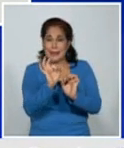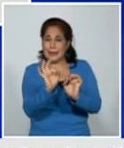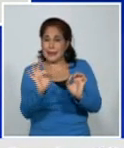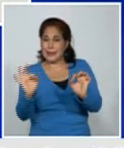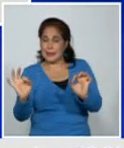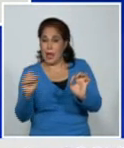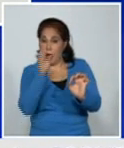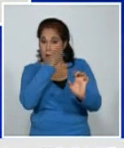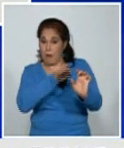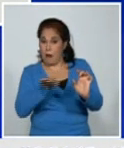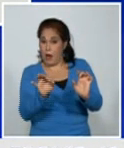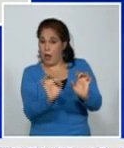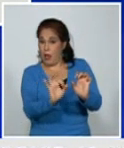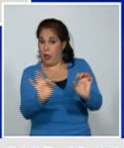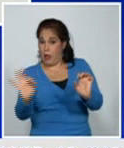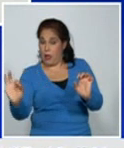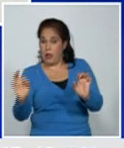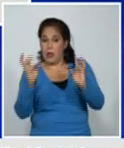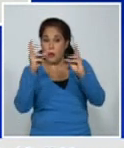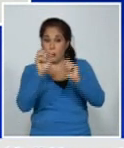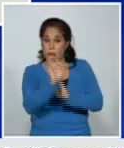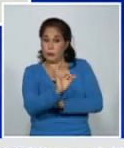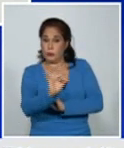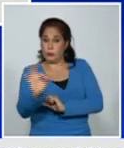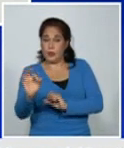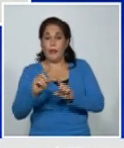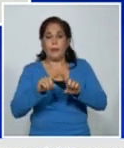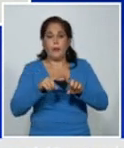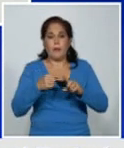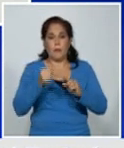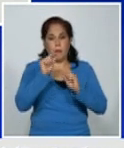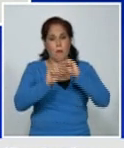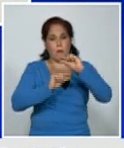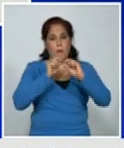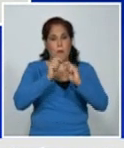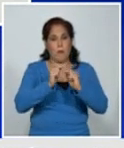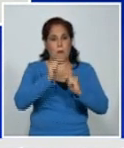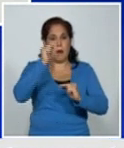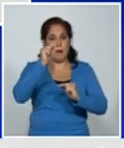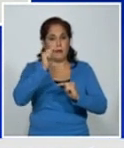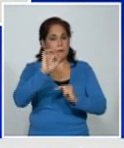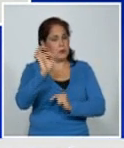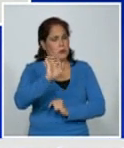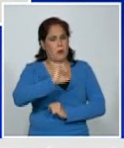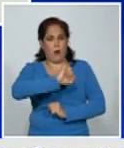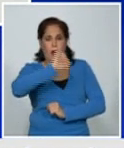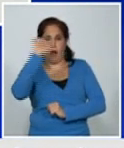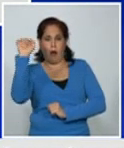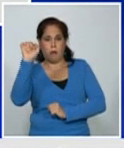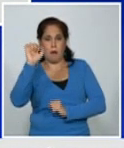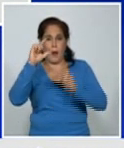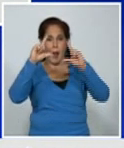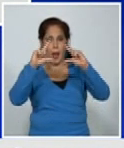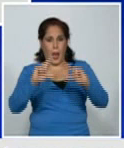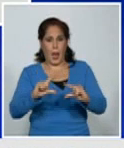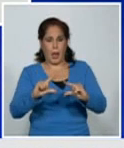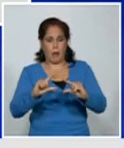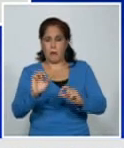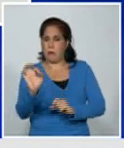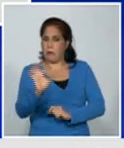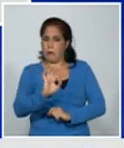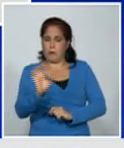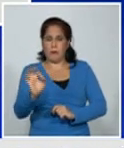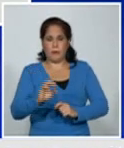de todas formas se ve que después del incremento no se ha logrado una reducción del número de